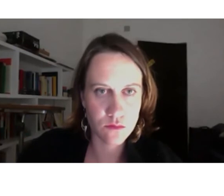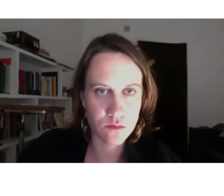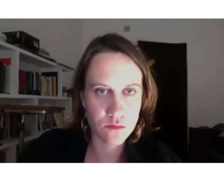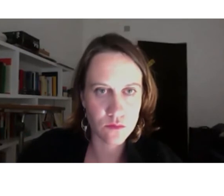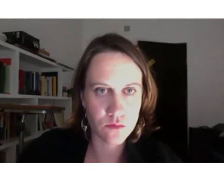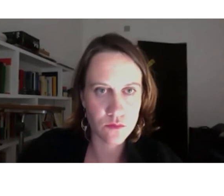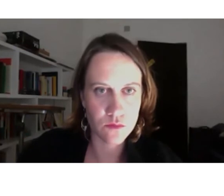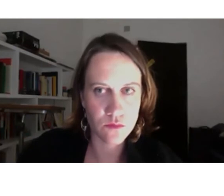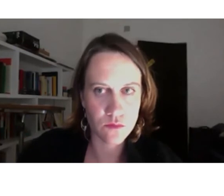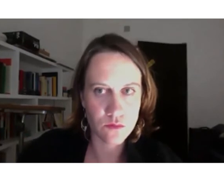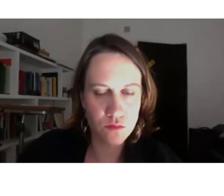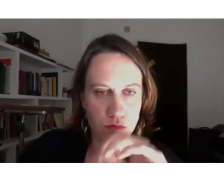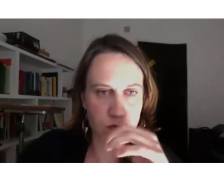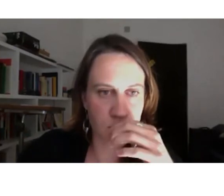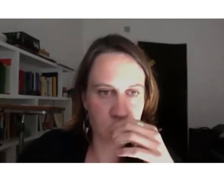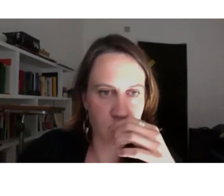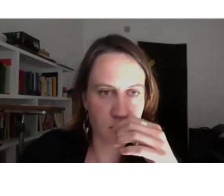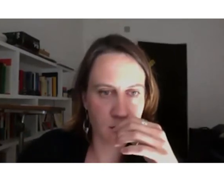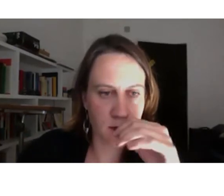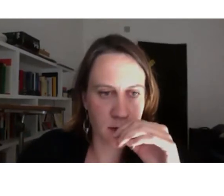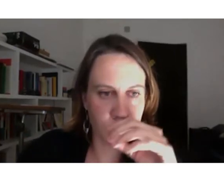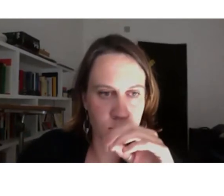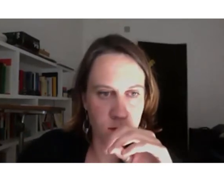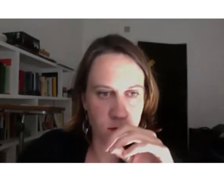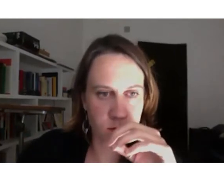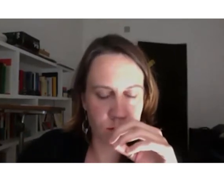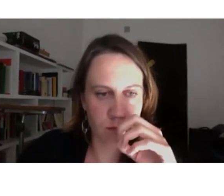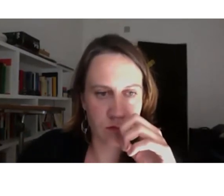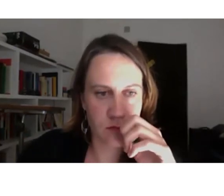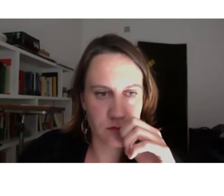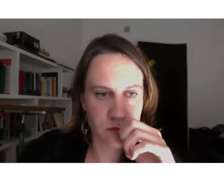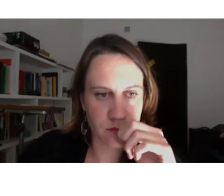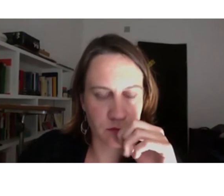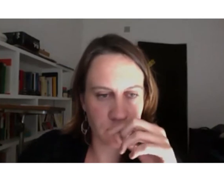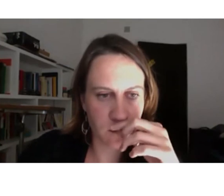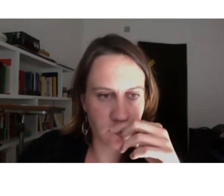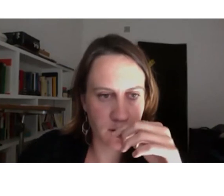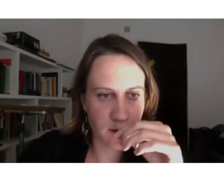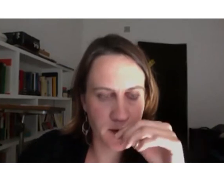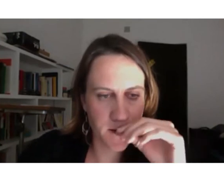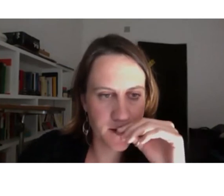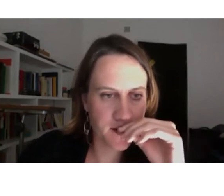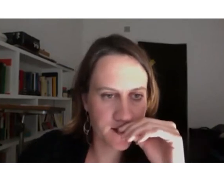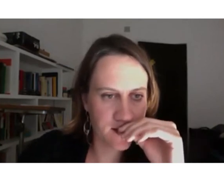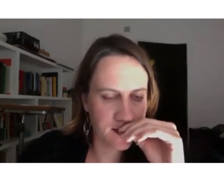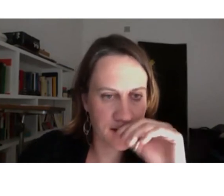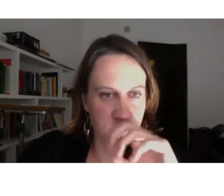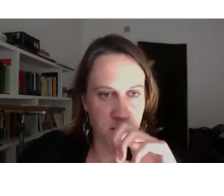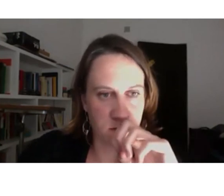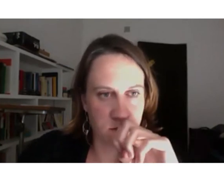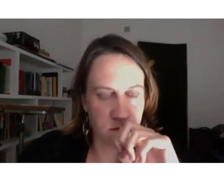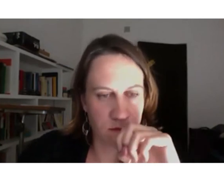cómo justo desde nuestros lugares de distancia privilegiados en muchos sentidos podemos aportar para